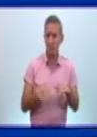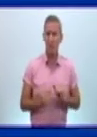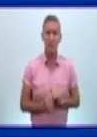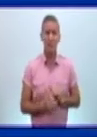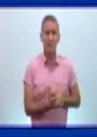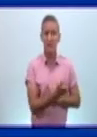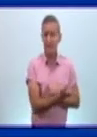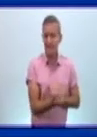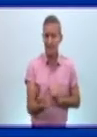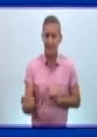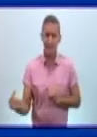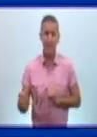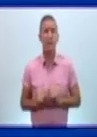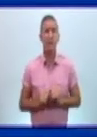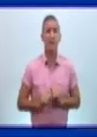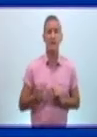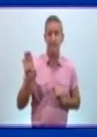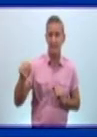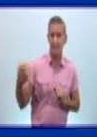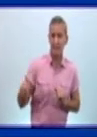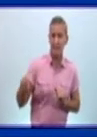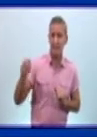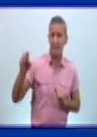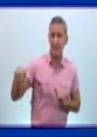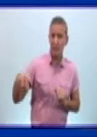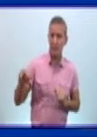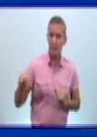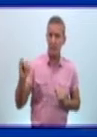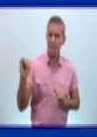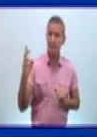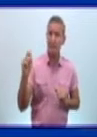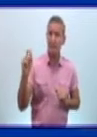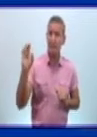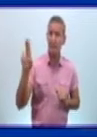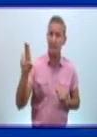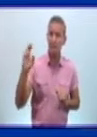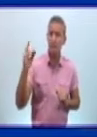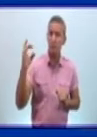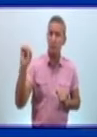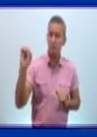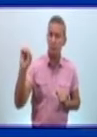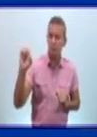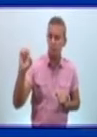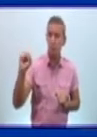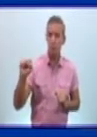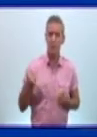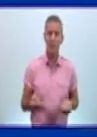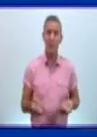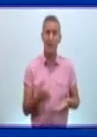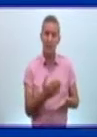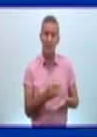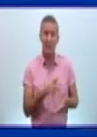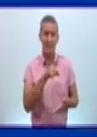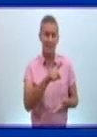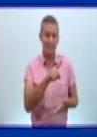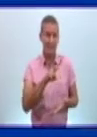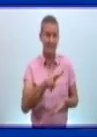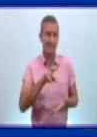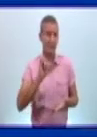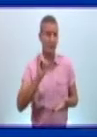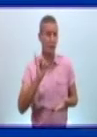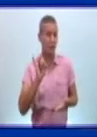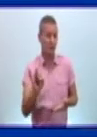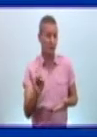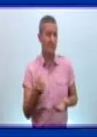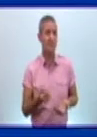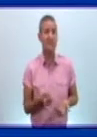Valores que aparecen recogidos en tablas de datos y en su libro de texto en la página 117, en el apéndice 3,